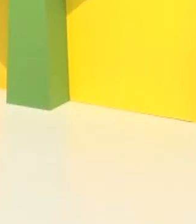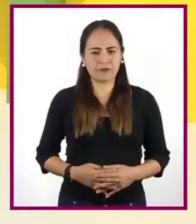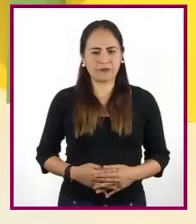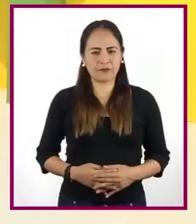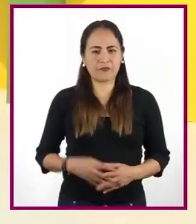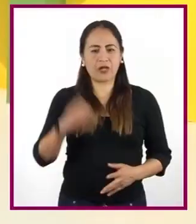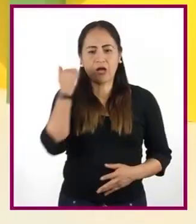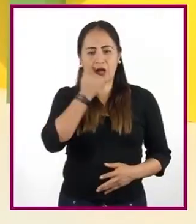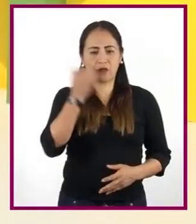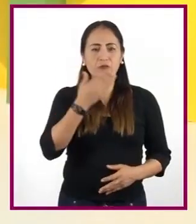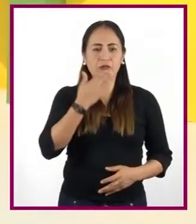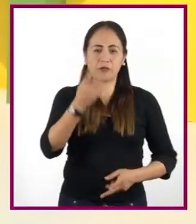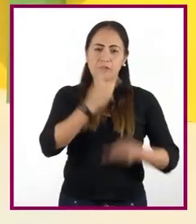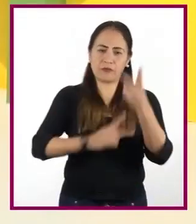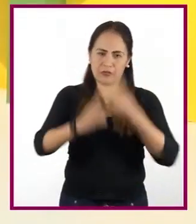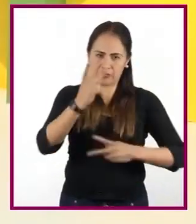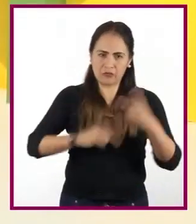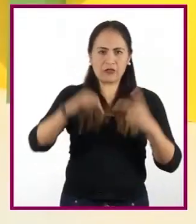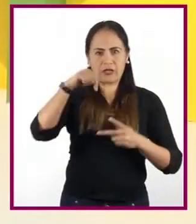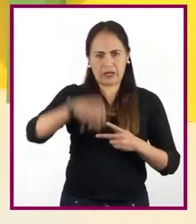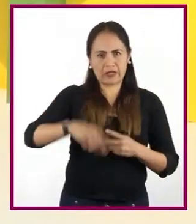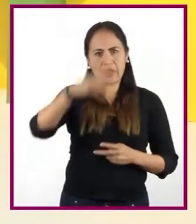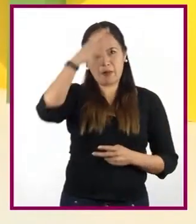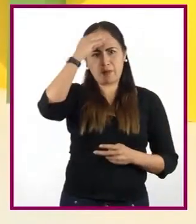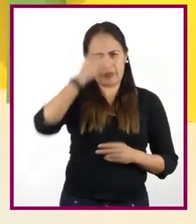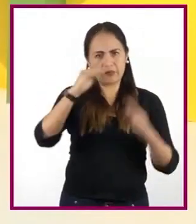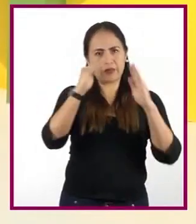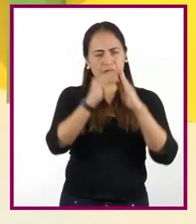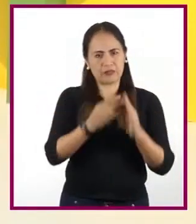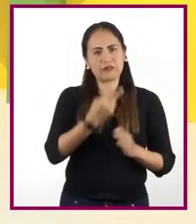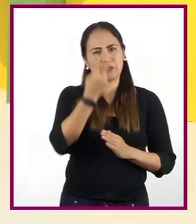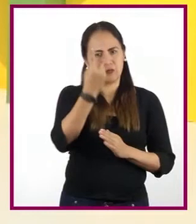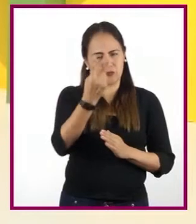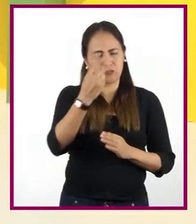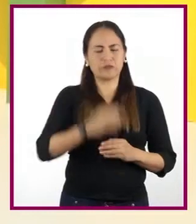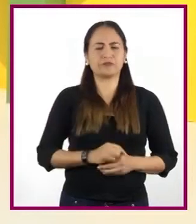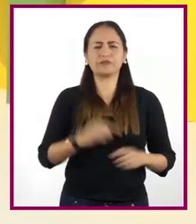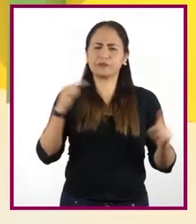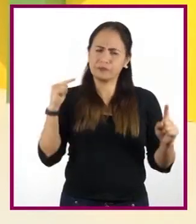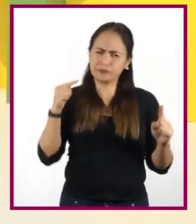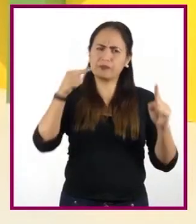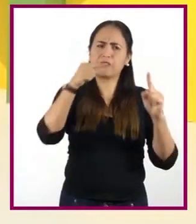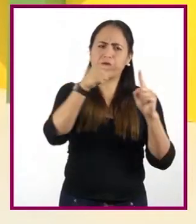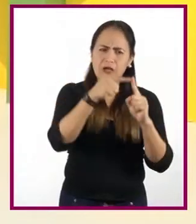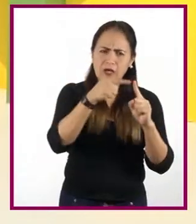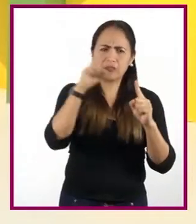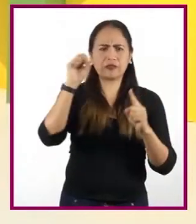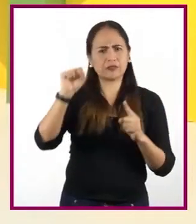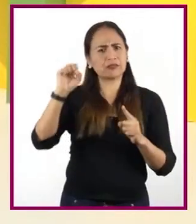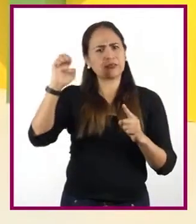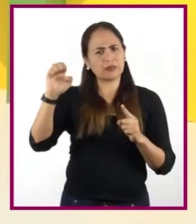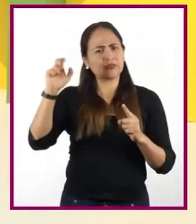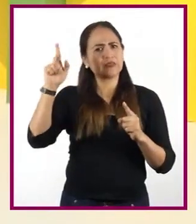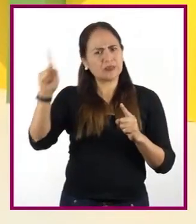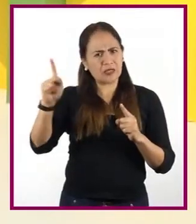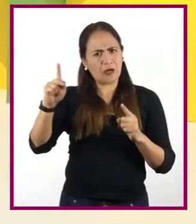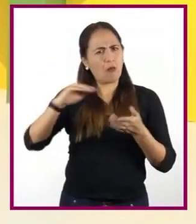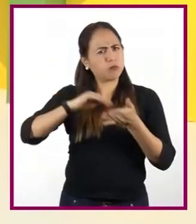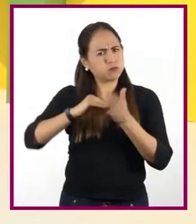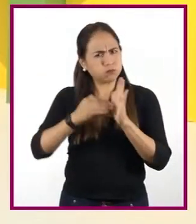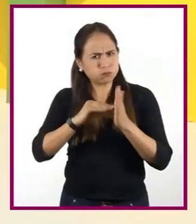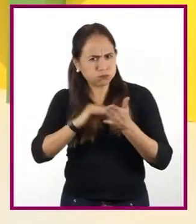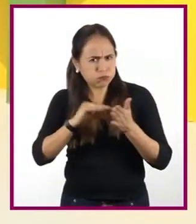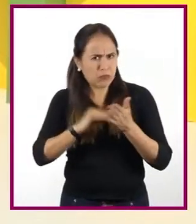Bienvenidas y bienvenidos a una sesión más de Aprende en Casa 2. La estrategia que la Secretaría de Educación Pública ha diseñado para